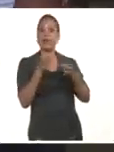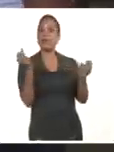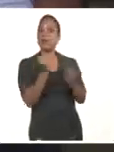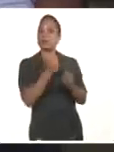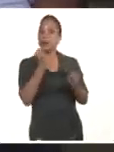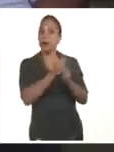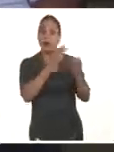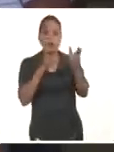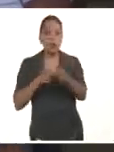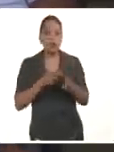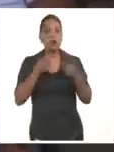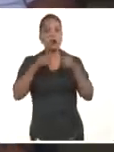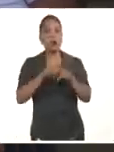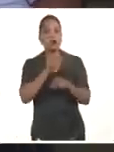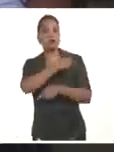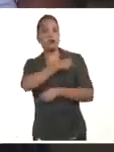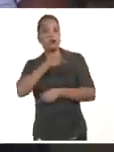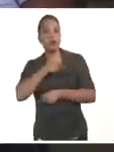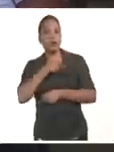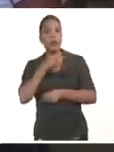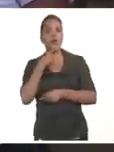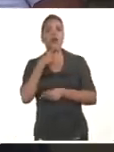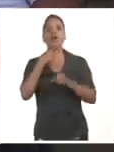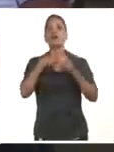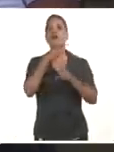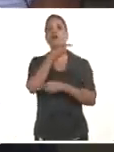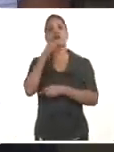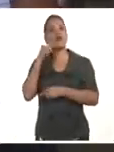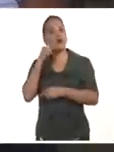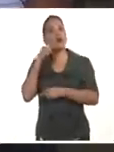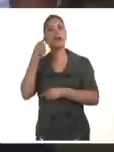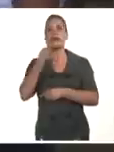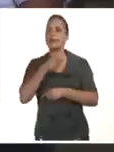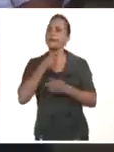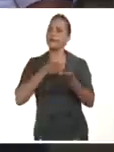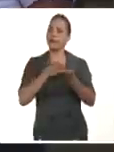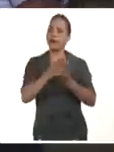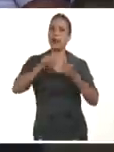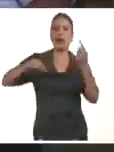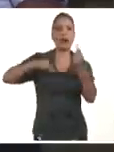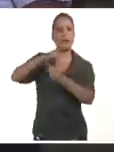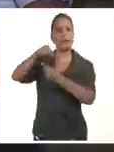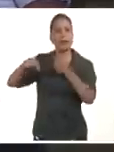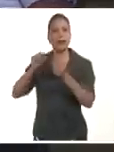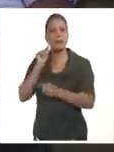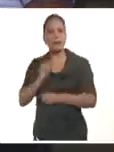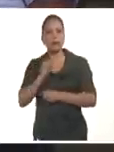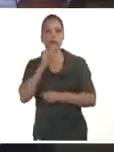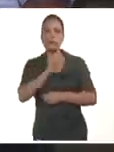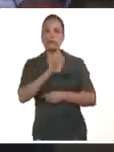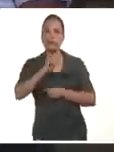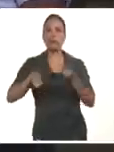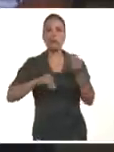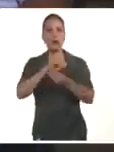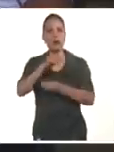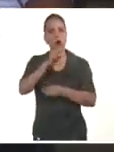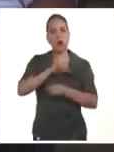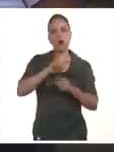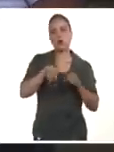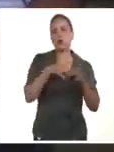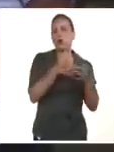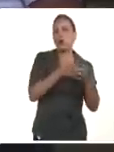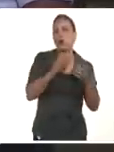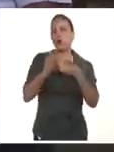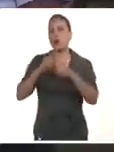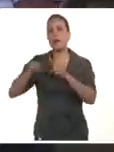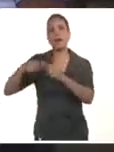Bomberos con el MININ y con la Cruz Roja han montado un sistema de rotación de la propia fuerza para que no se pare el trabajo y poder ir avanzando. Y por eso le he